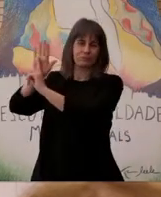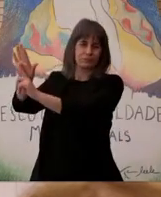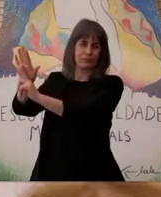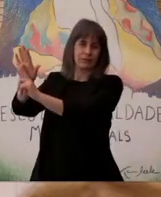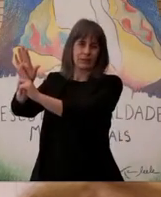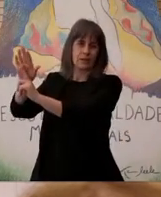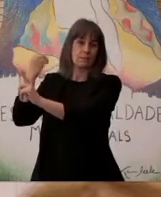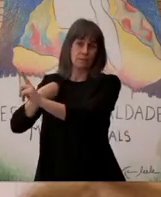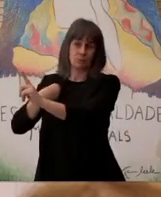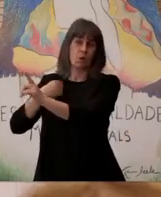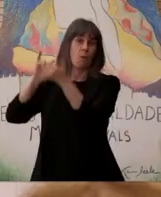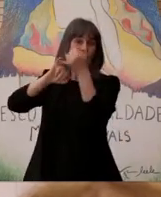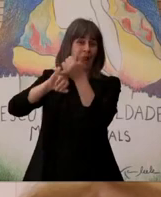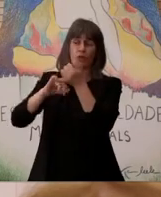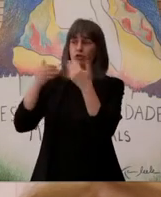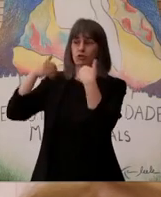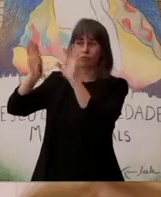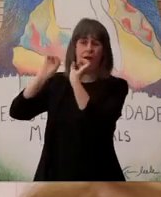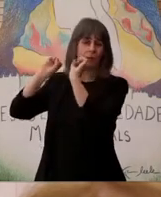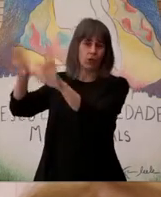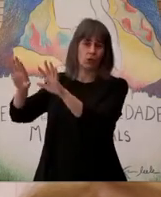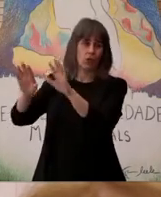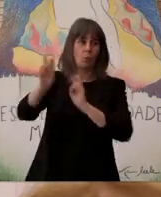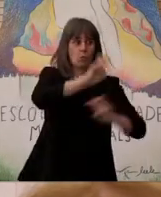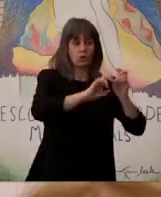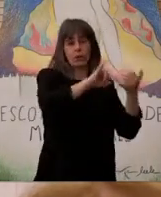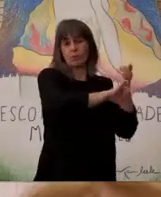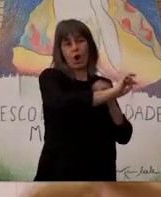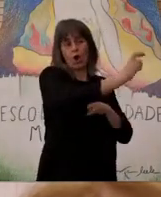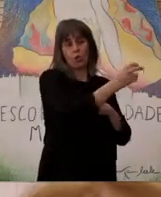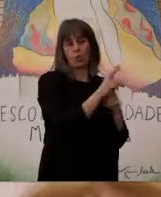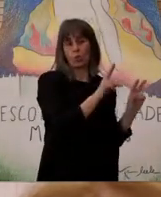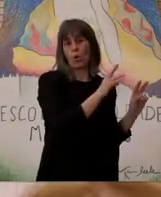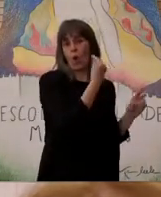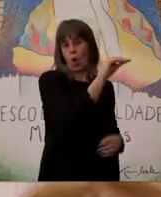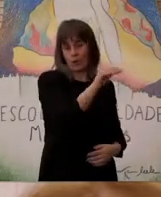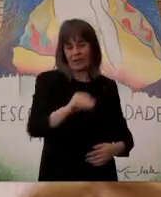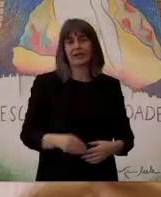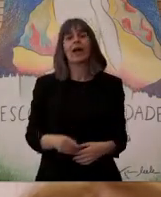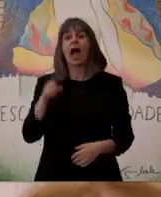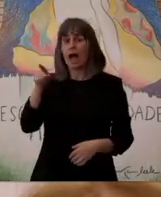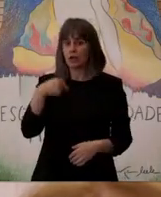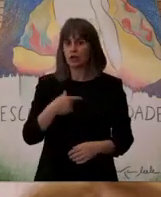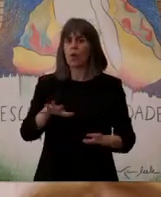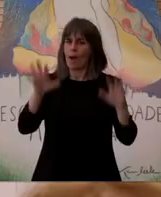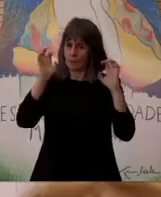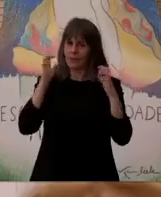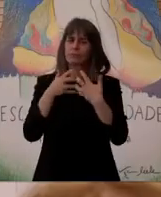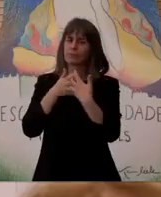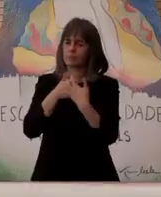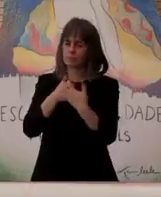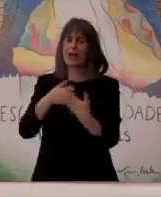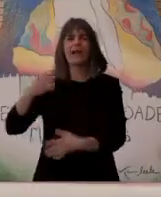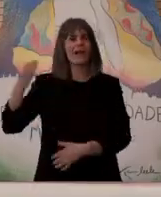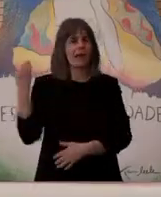buscaron otras mujeres más nuevas porque también hay que decirlo esto y ahí aprendí muchísimo lo que significa pelear lo que